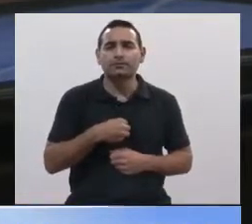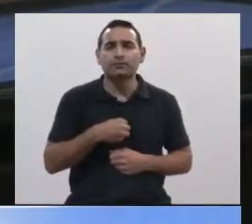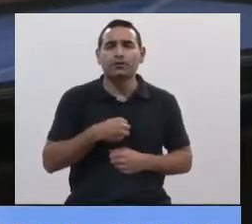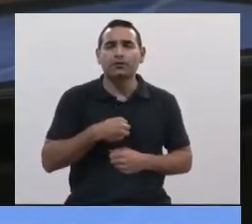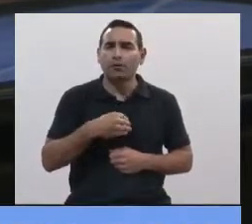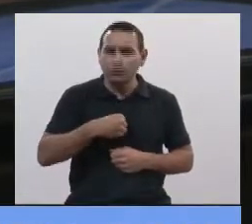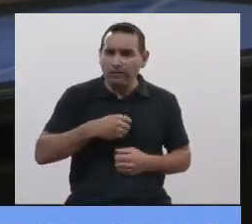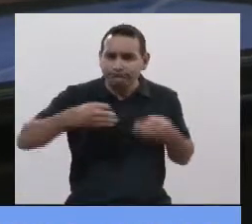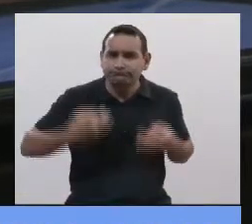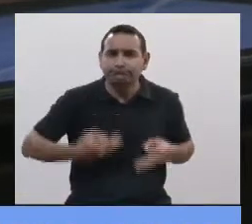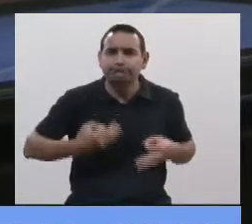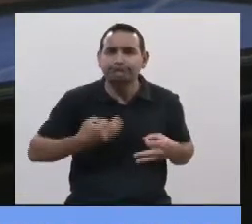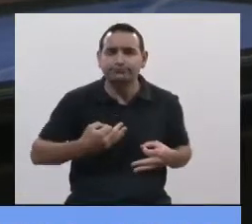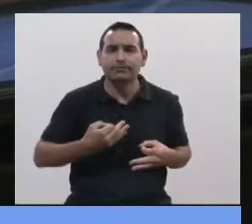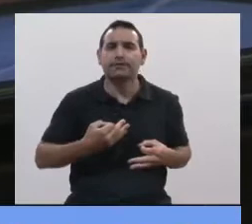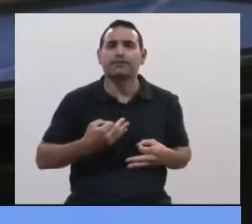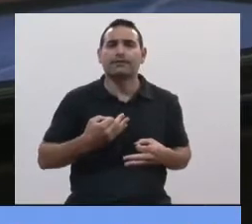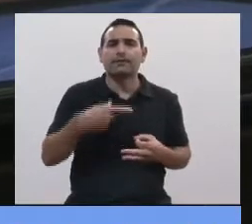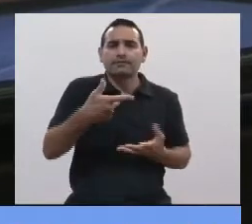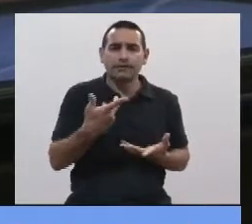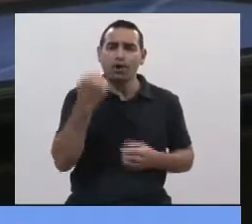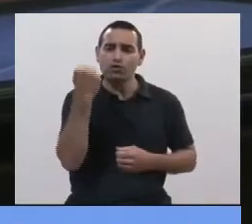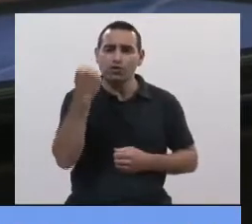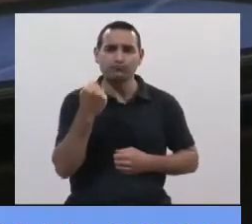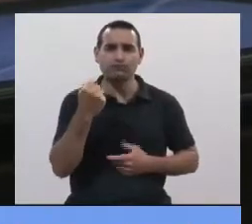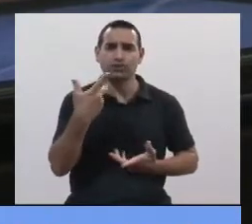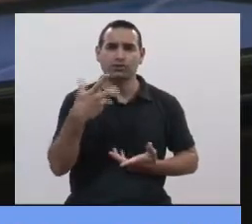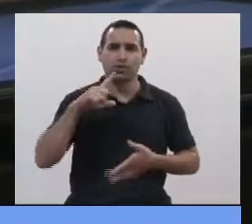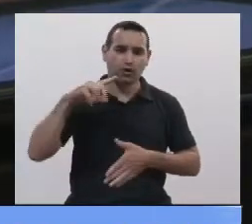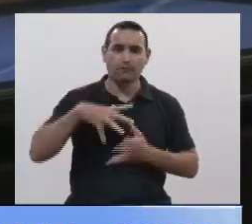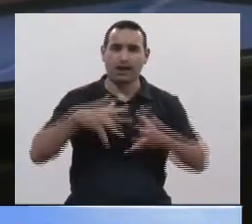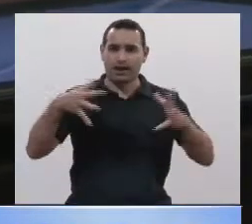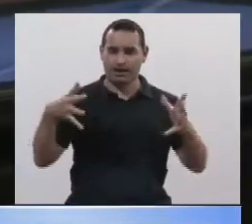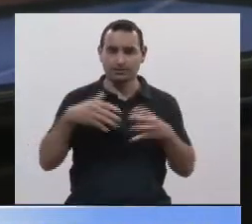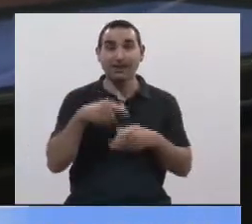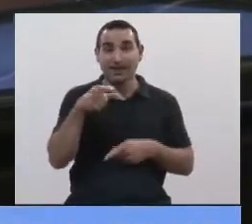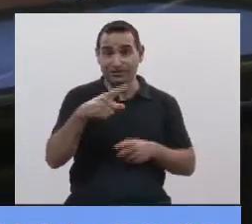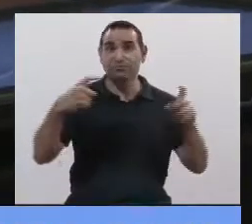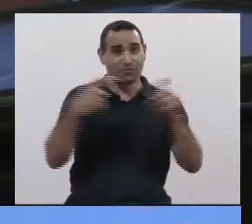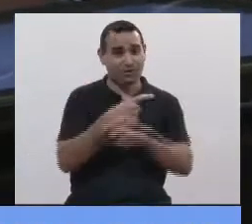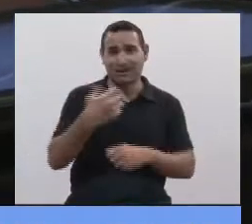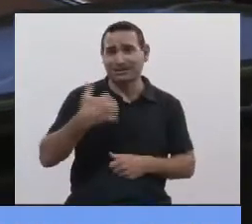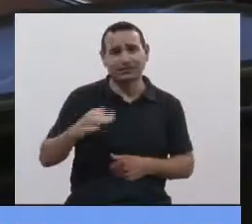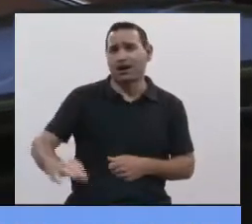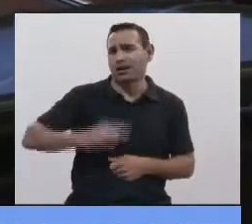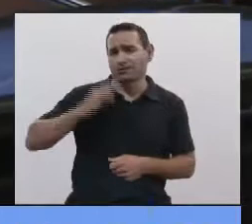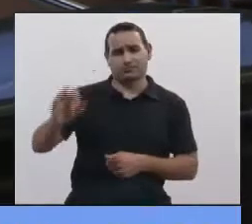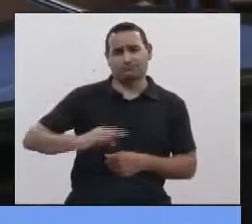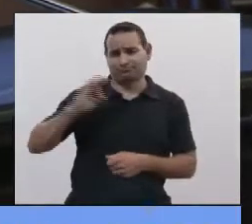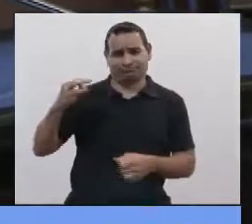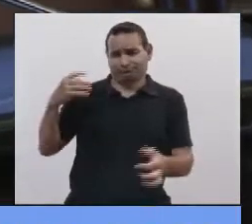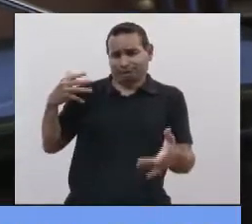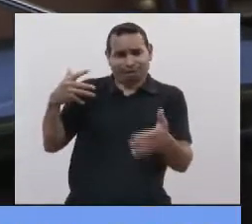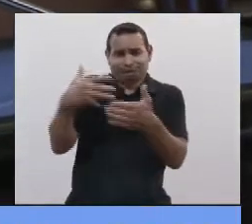de genuina estabilidad macroeconómica. Y yo creo que ese es el problema argentino por décadas. No